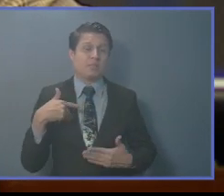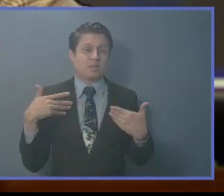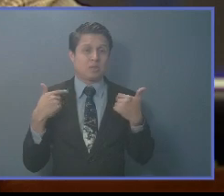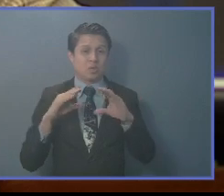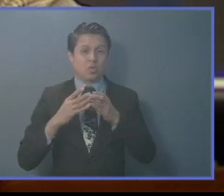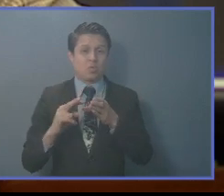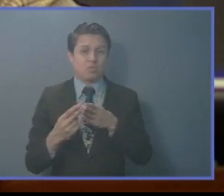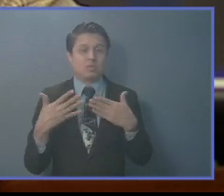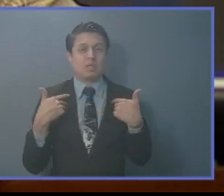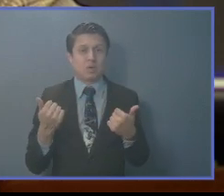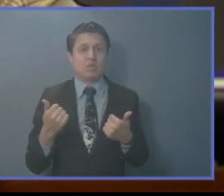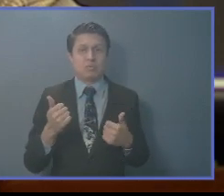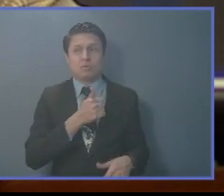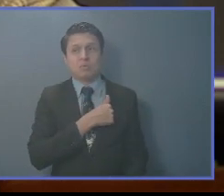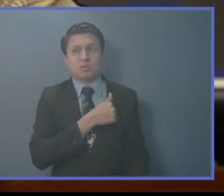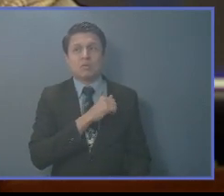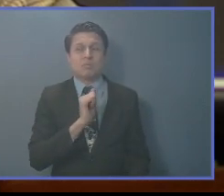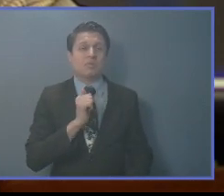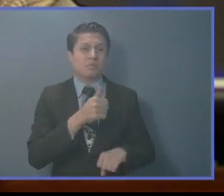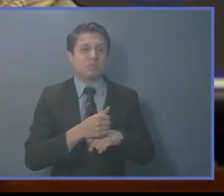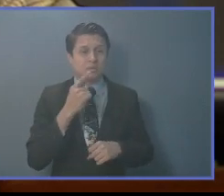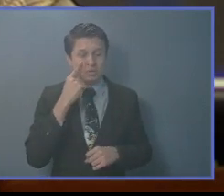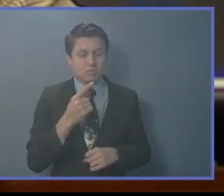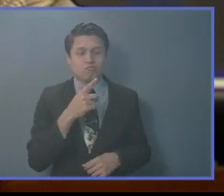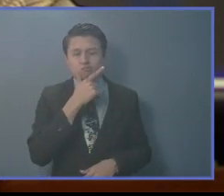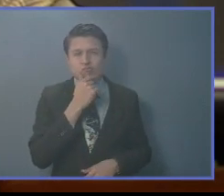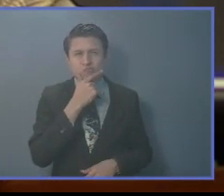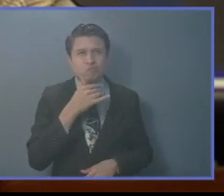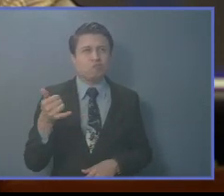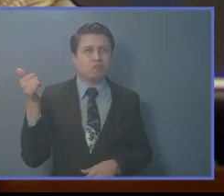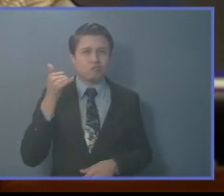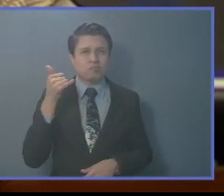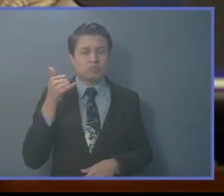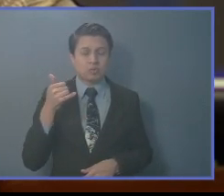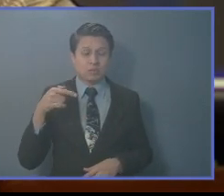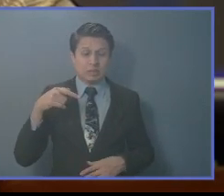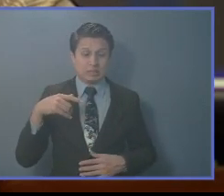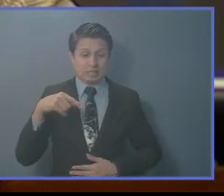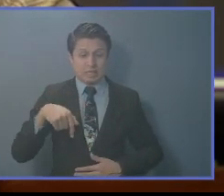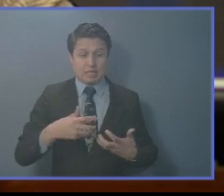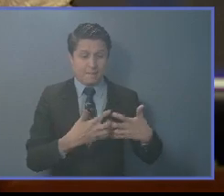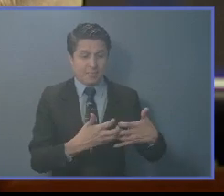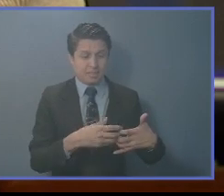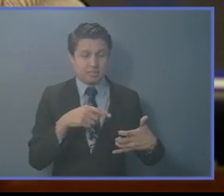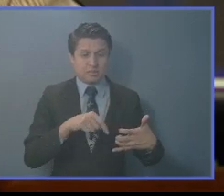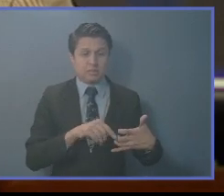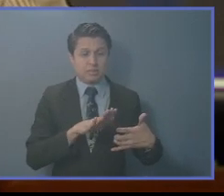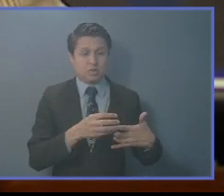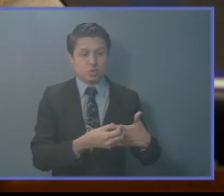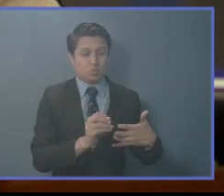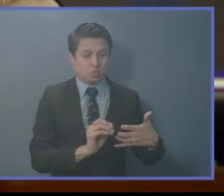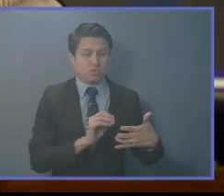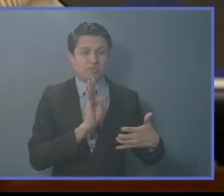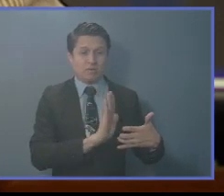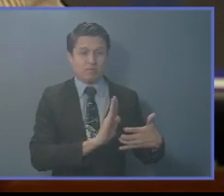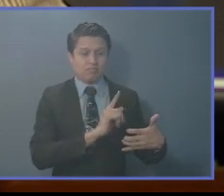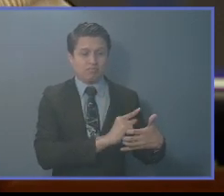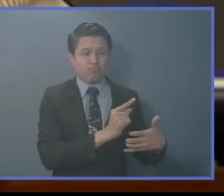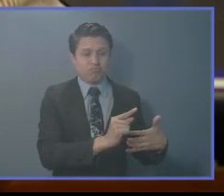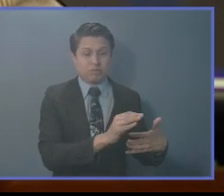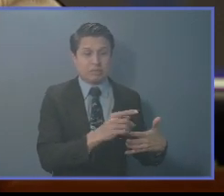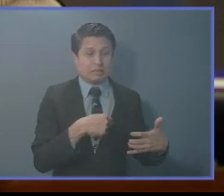la empresa, quien deberá acudir al establecimiento de salud que corresponde para que el médico determine el diagnóstico y las medidas correspondientes a